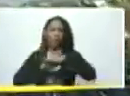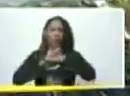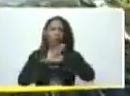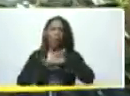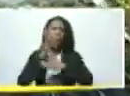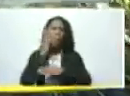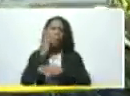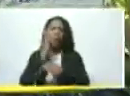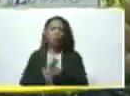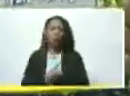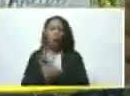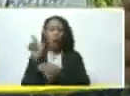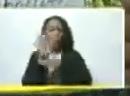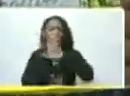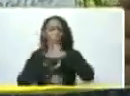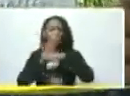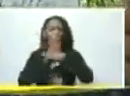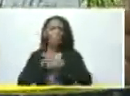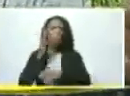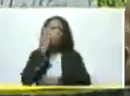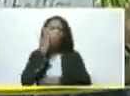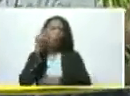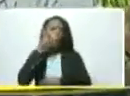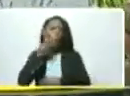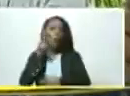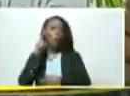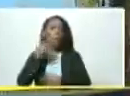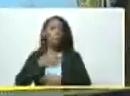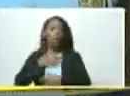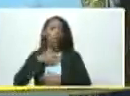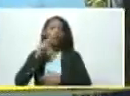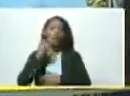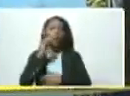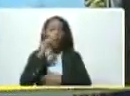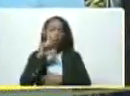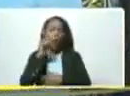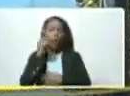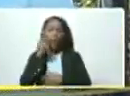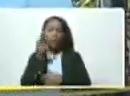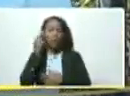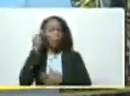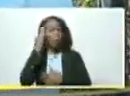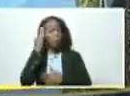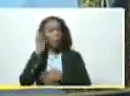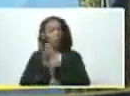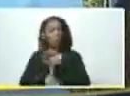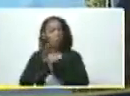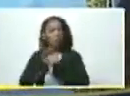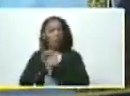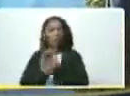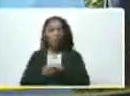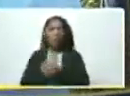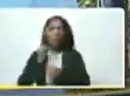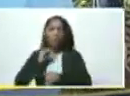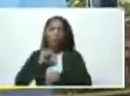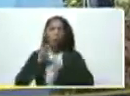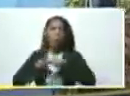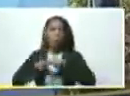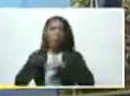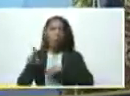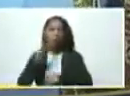¿Verdad? Él sobaba la barriga de tu mamá. Y decía, Mitiyoli, decía, porque él estaba pequeño. Sí, estaba pequeñito. ¿Qué edad